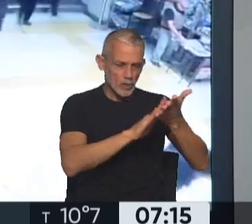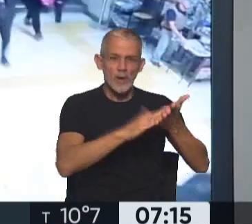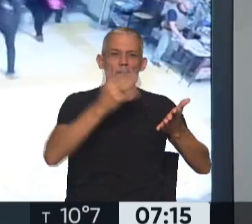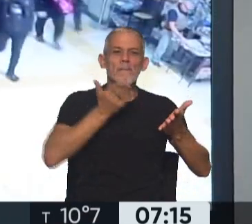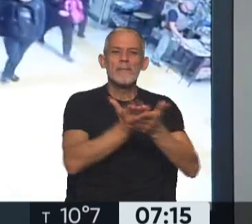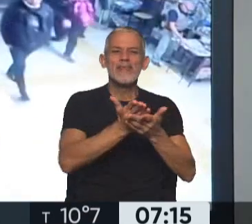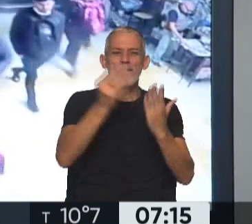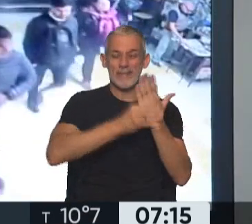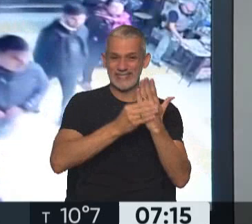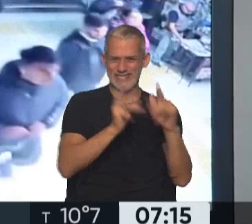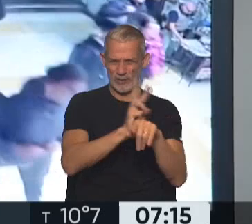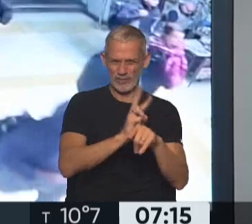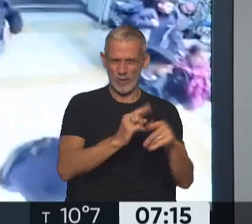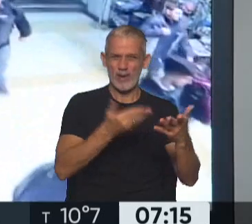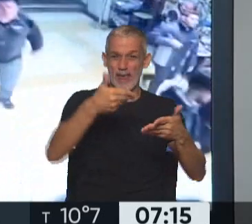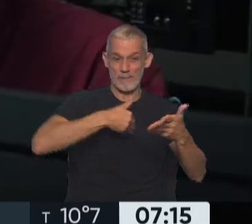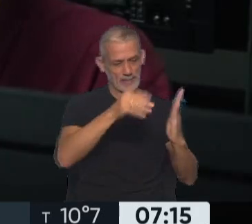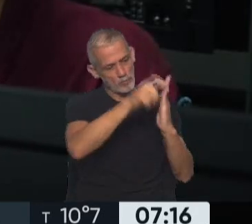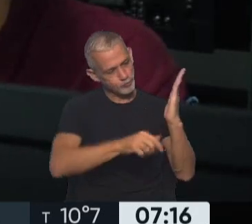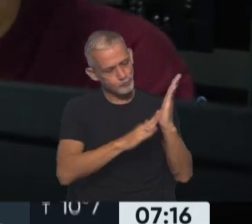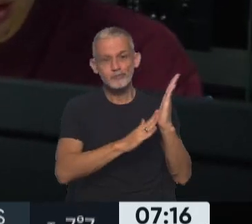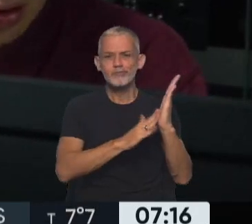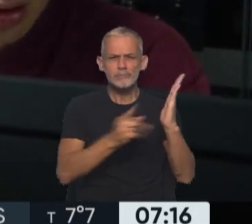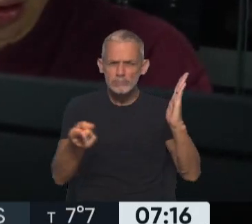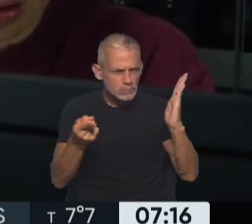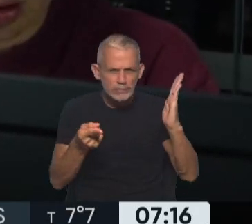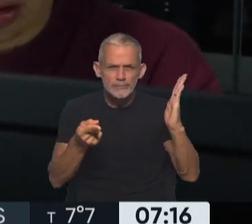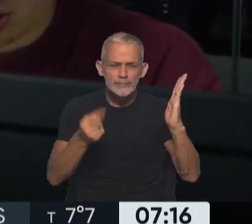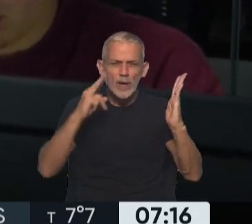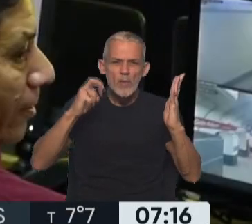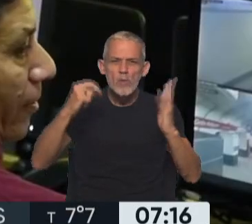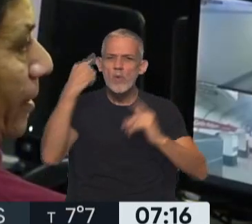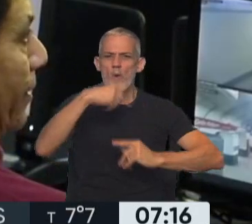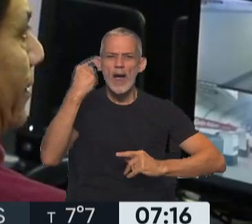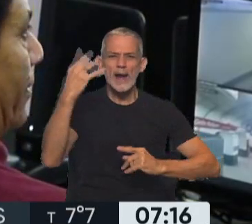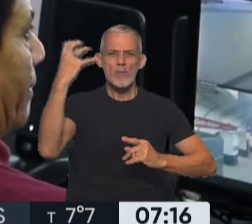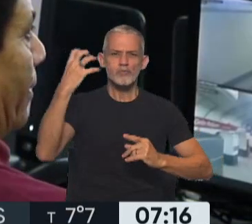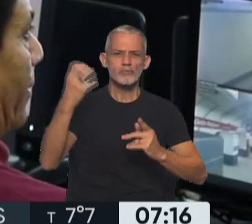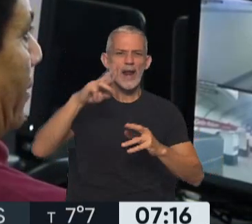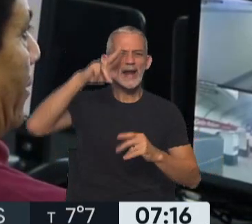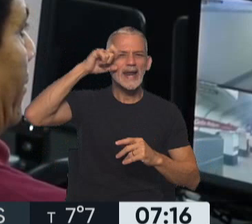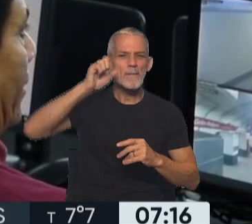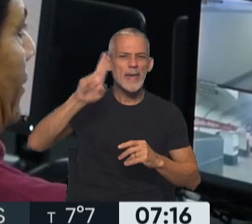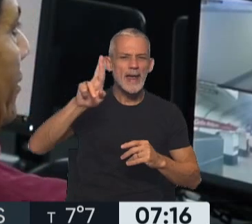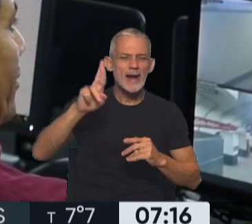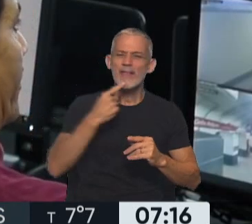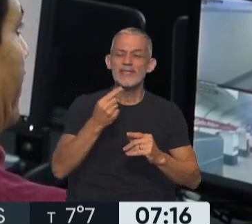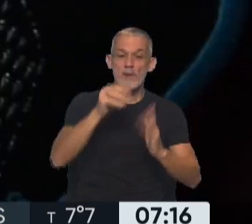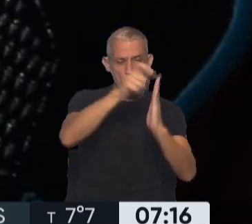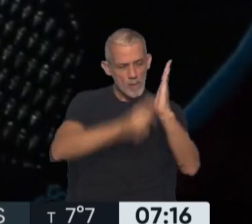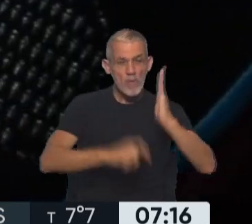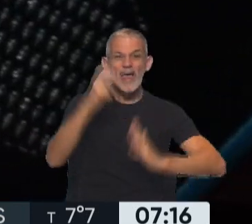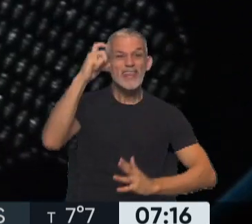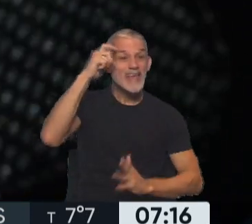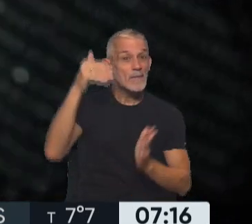solicitó el Ministerio de Seguridad de la ciudad de Buenos Aires, con la base del RENAPER, habla de más de 10